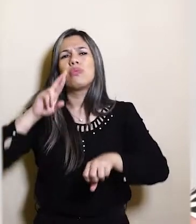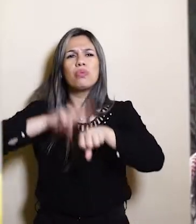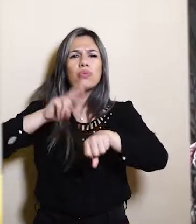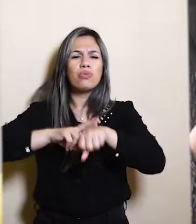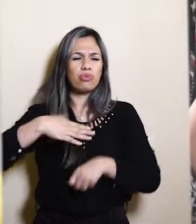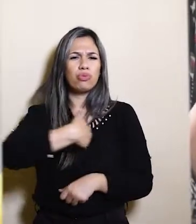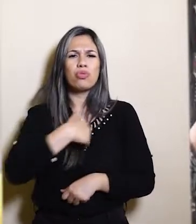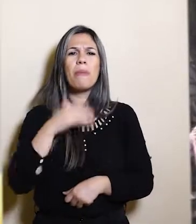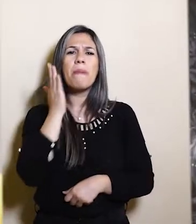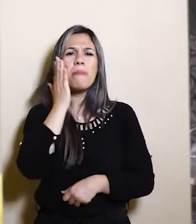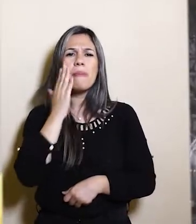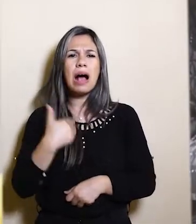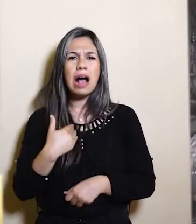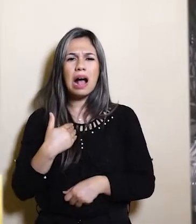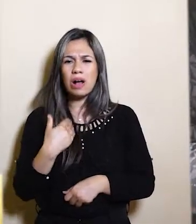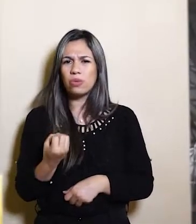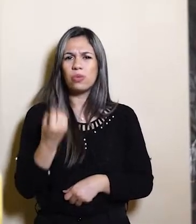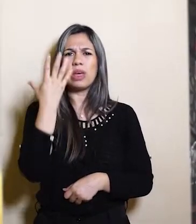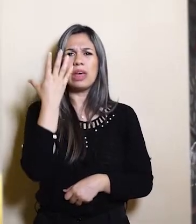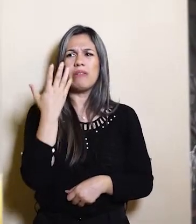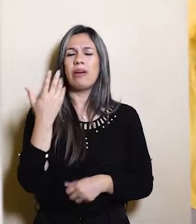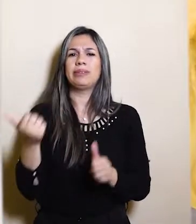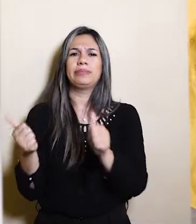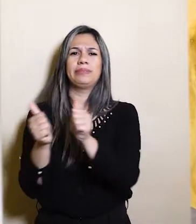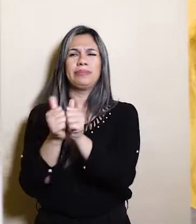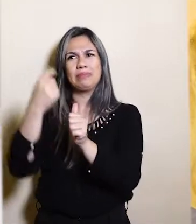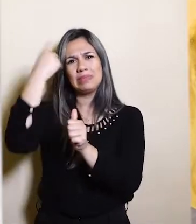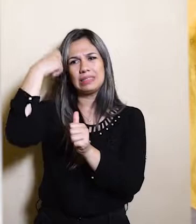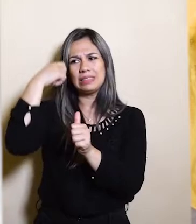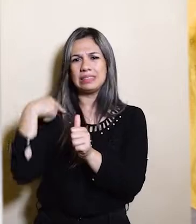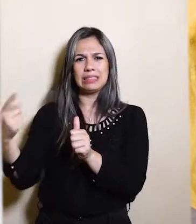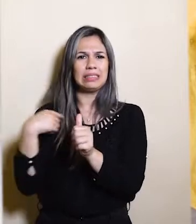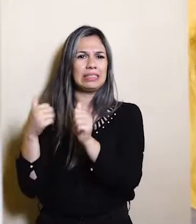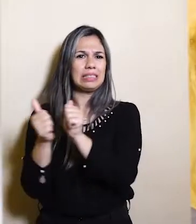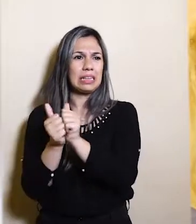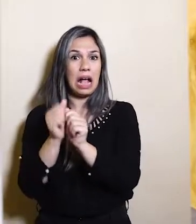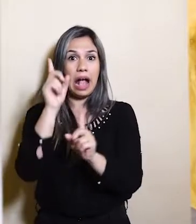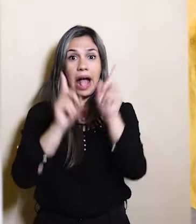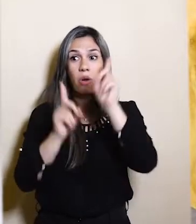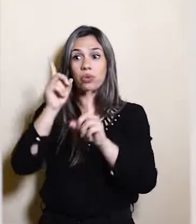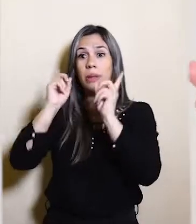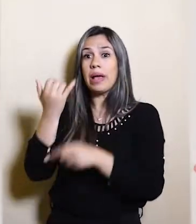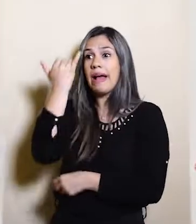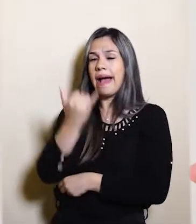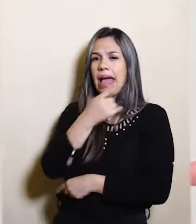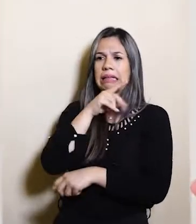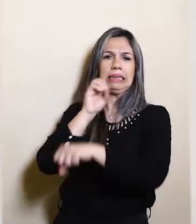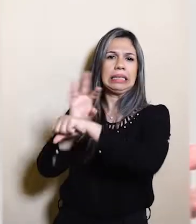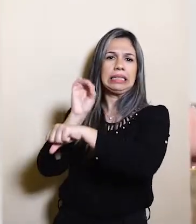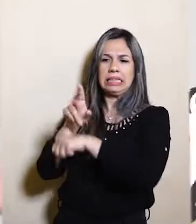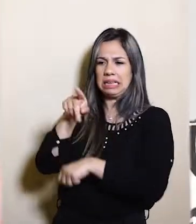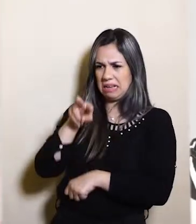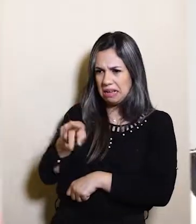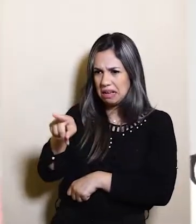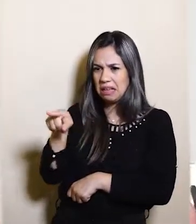la maternidad, a tener una relación emocional con el recién nacido. Se les critica cuando hay una indiferencia de esa niña